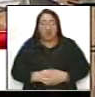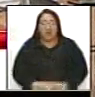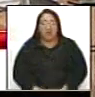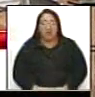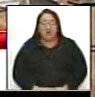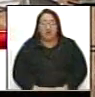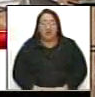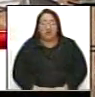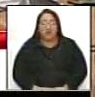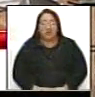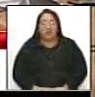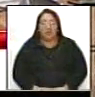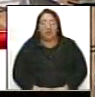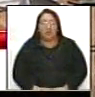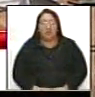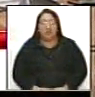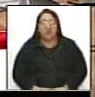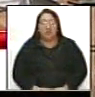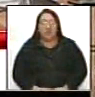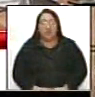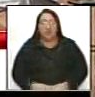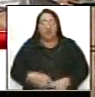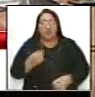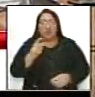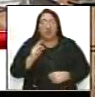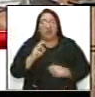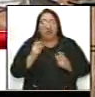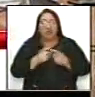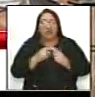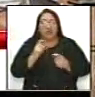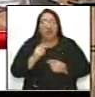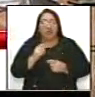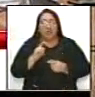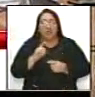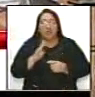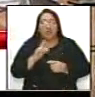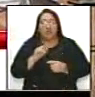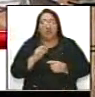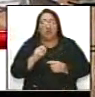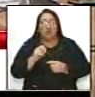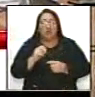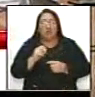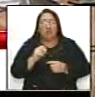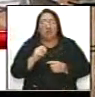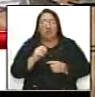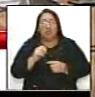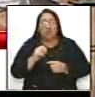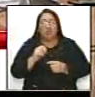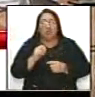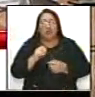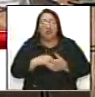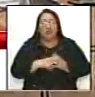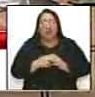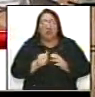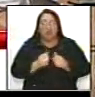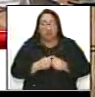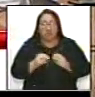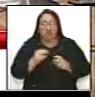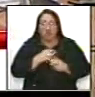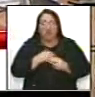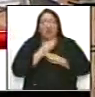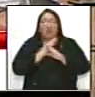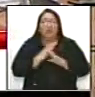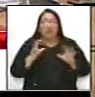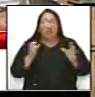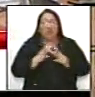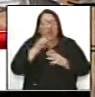a citarlo, señor presidente, como lo ha manifestado el colega Tubino. Creo que se debe hacer una sesión conjunta entre defensa e